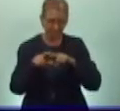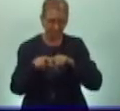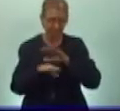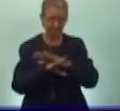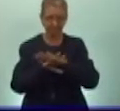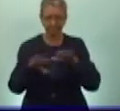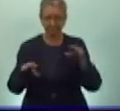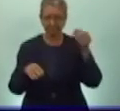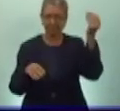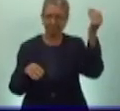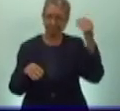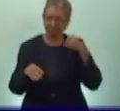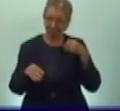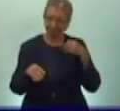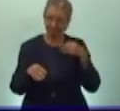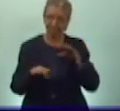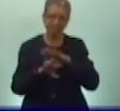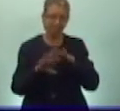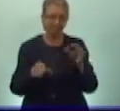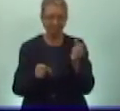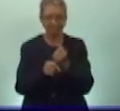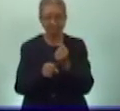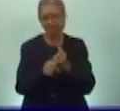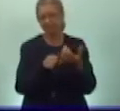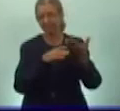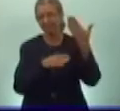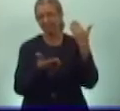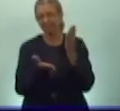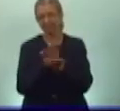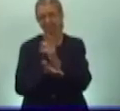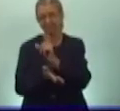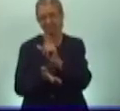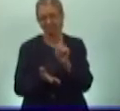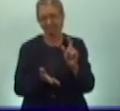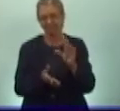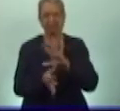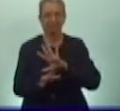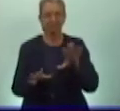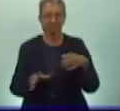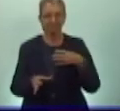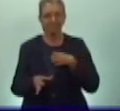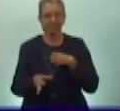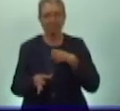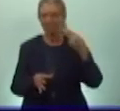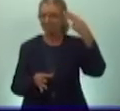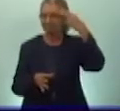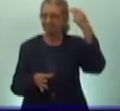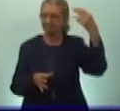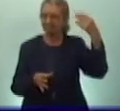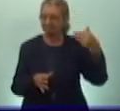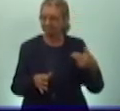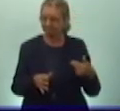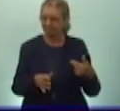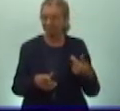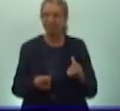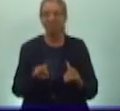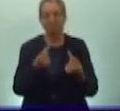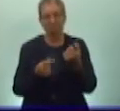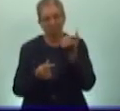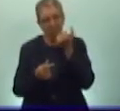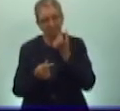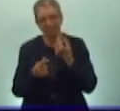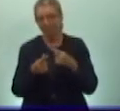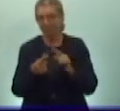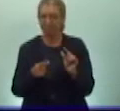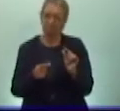y habilidades también han trabajado con sus maestros en las instituciones educativas, como también la han podido trabajar